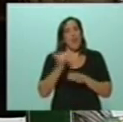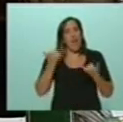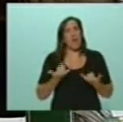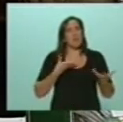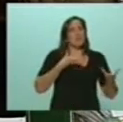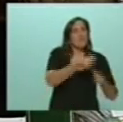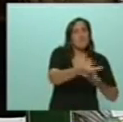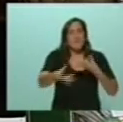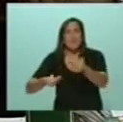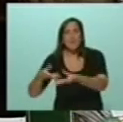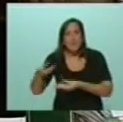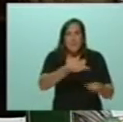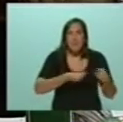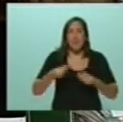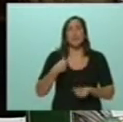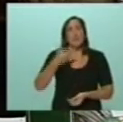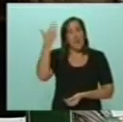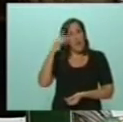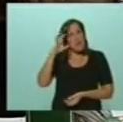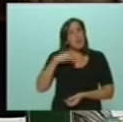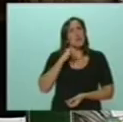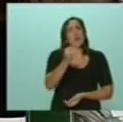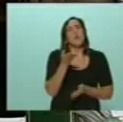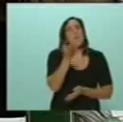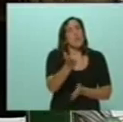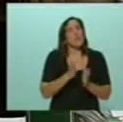y además lo que les había pedido tan especialmente a todos,